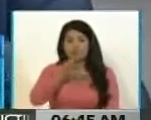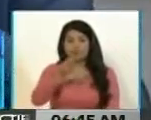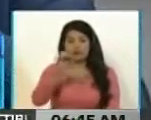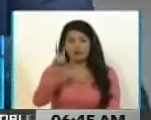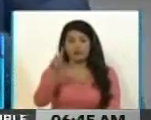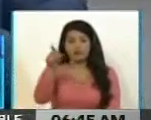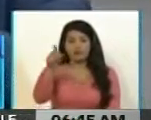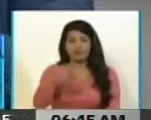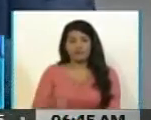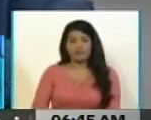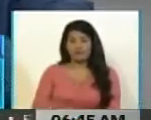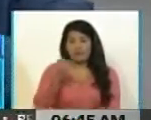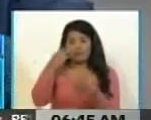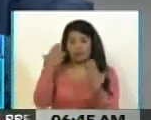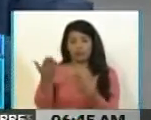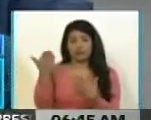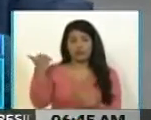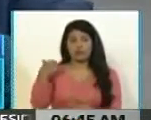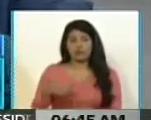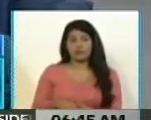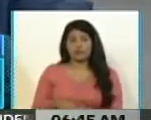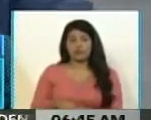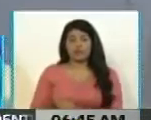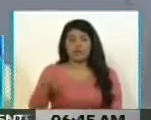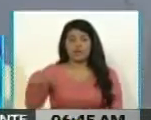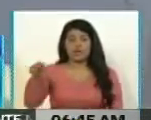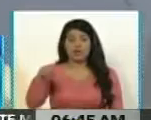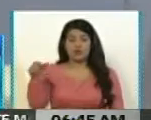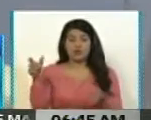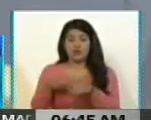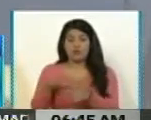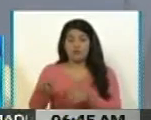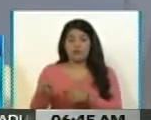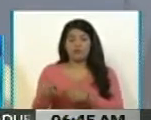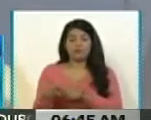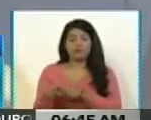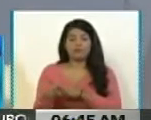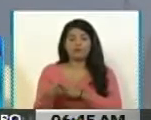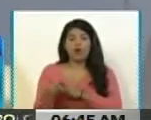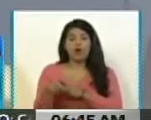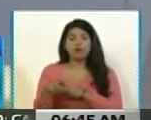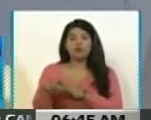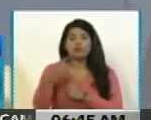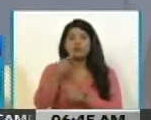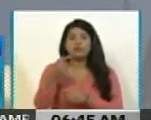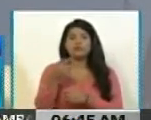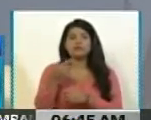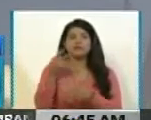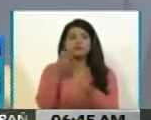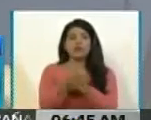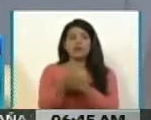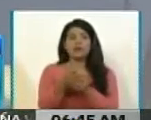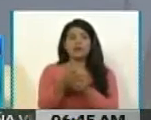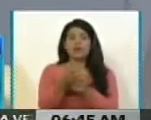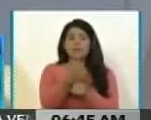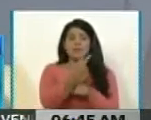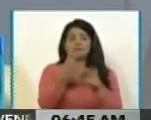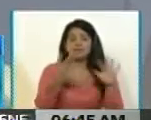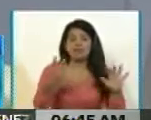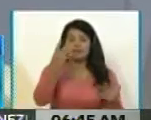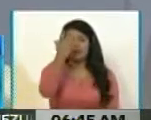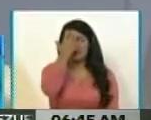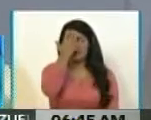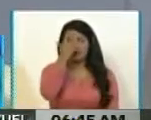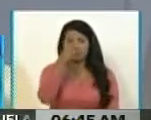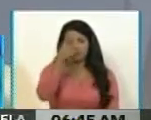muy bueno, famoso. Ellos tuvieron, por ejemplo, obras que hablaban del tema del 27 de febrero, que